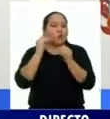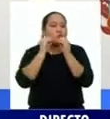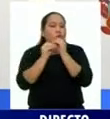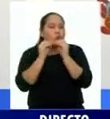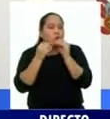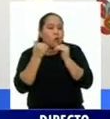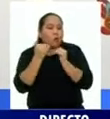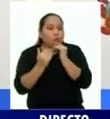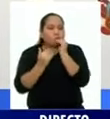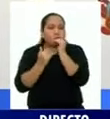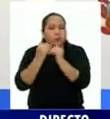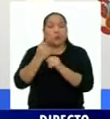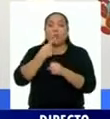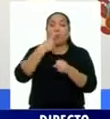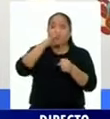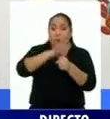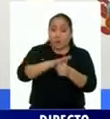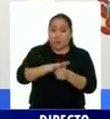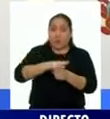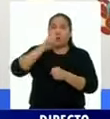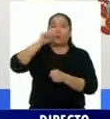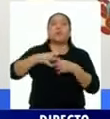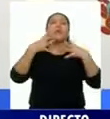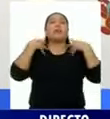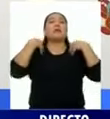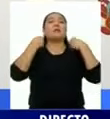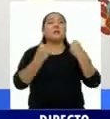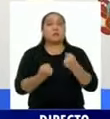recuperándose, prometimos la salud